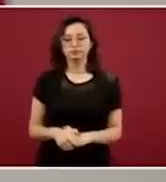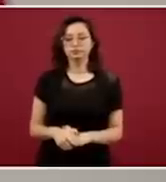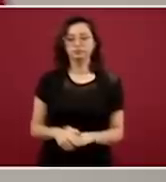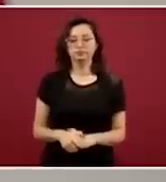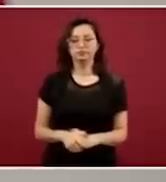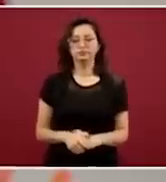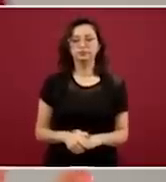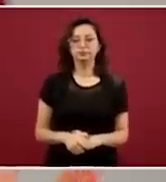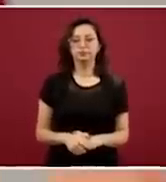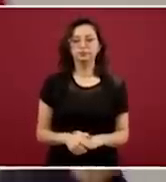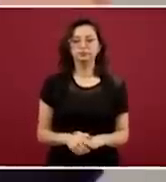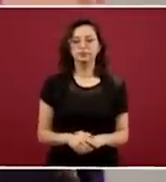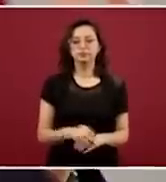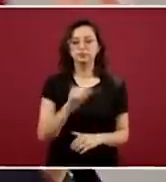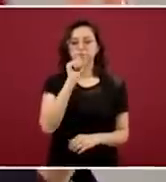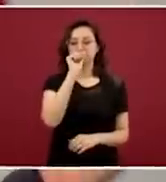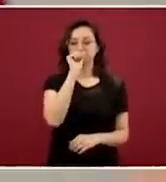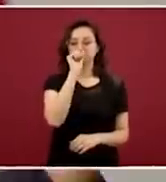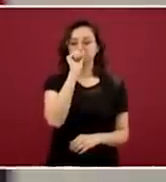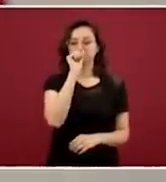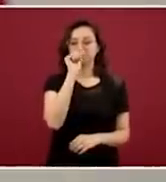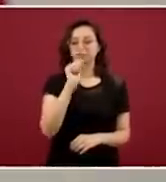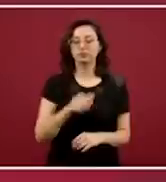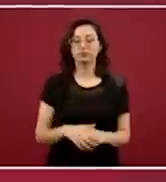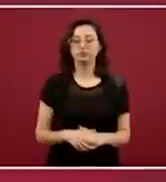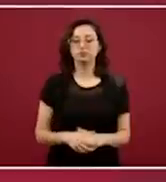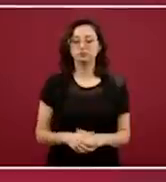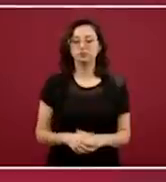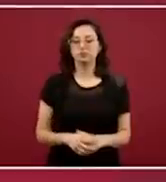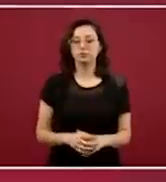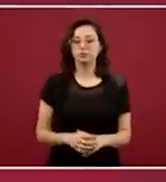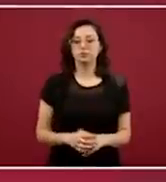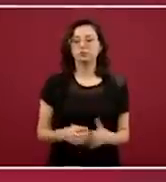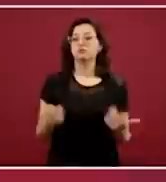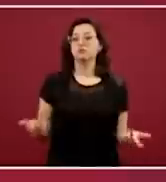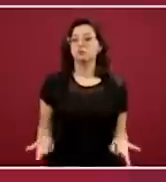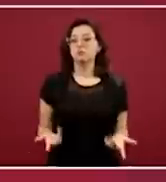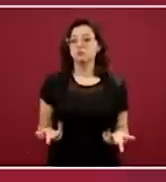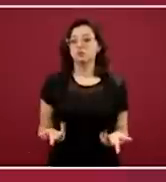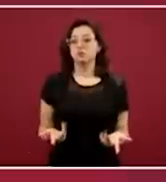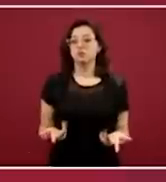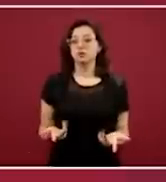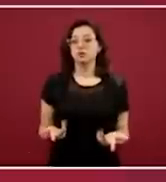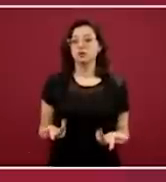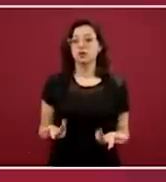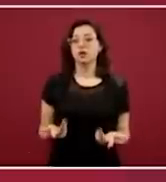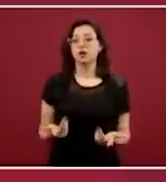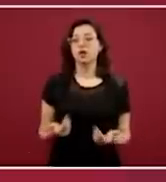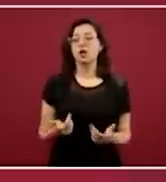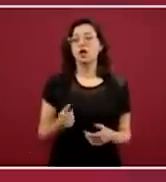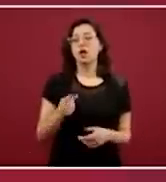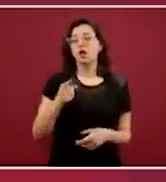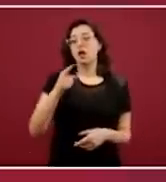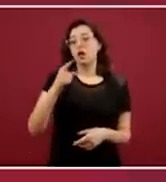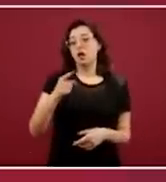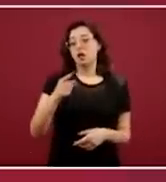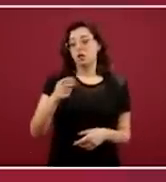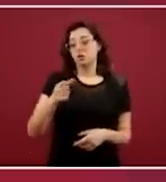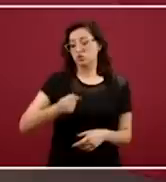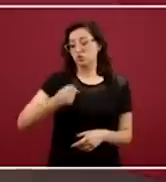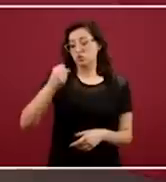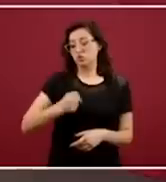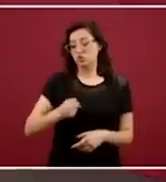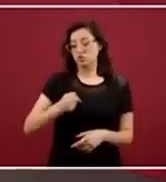que hoy el flujo posible de coronavirus vendría del norte al sur, no del sur al